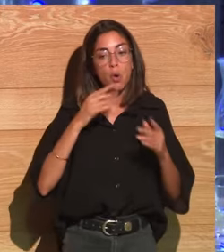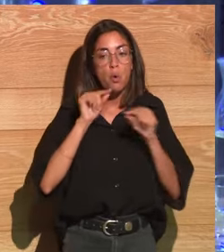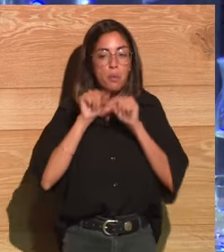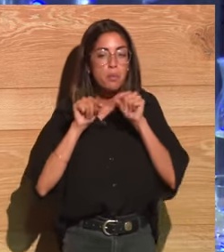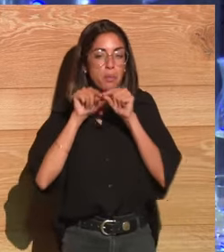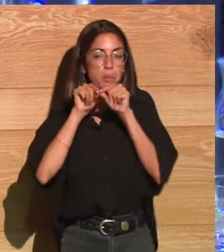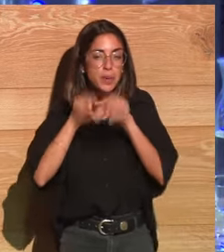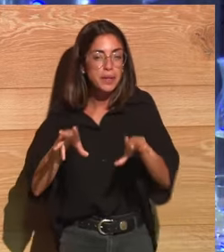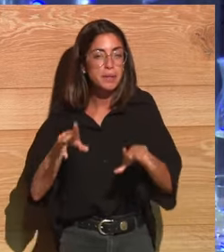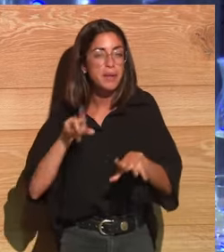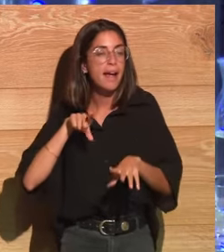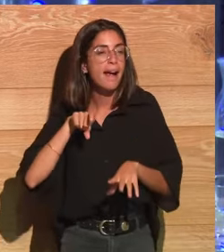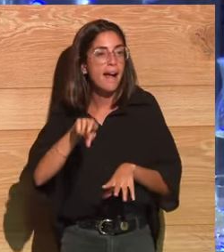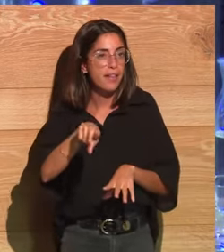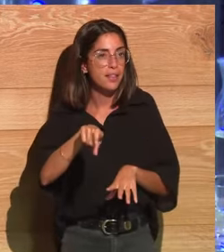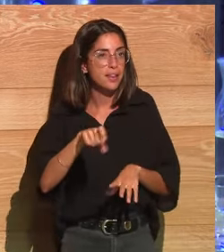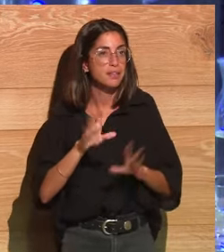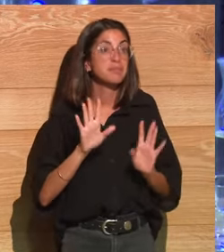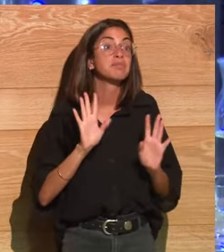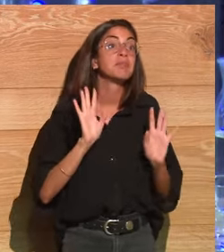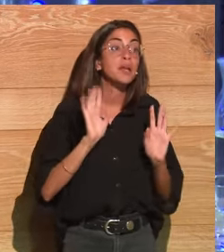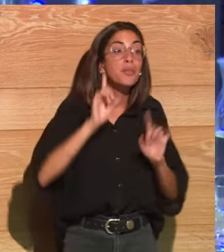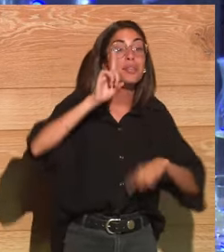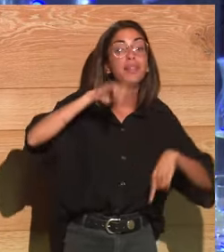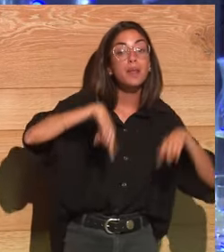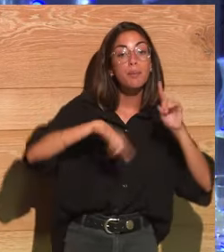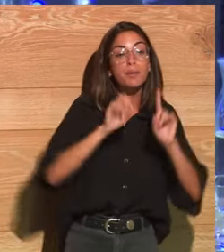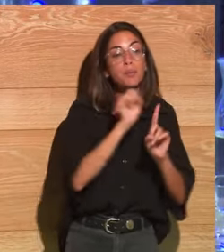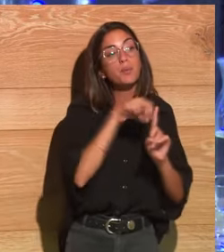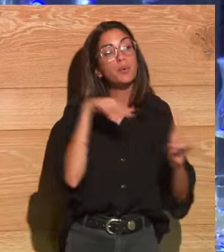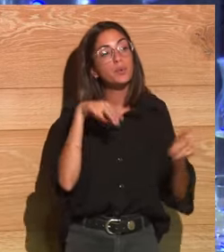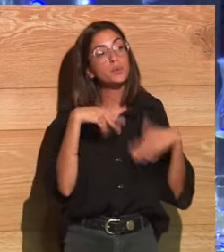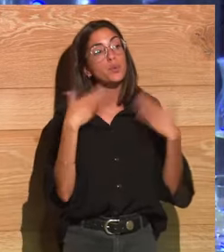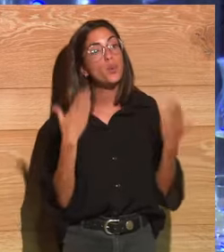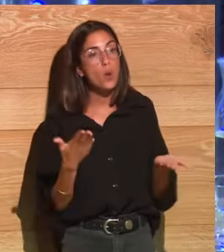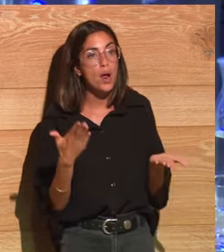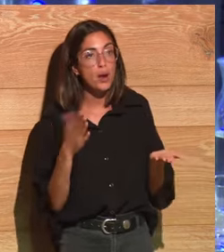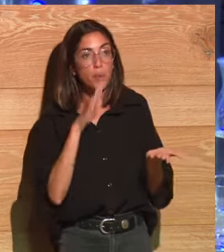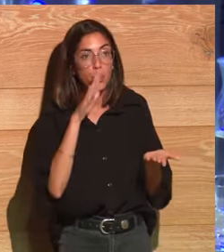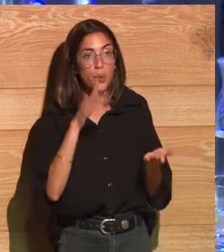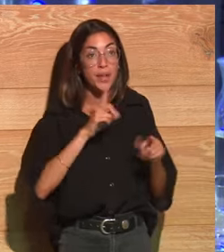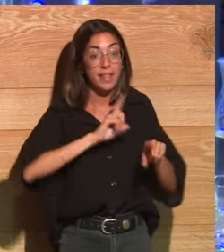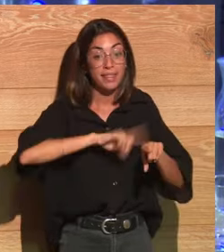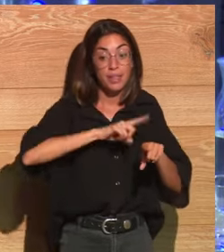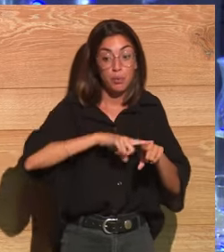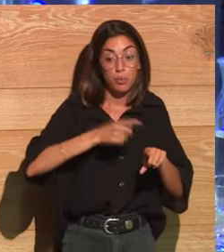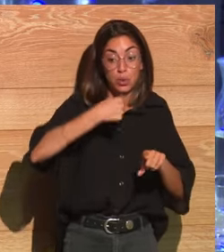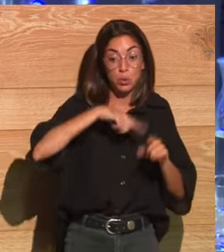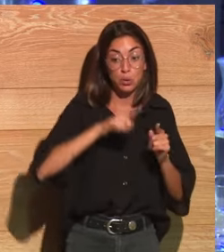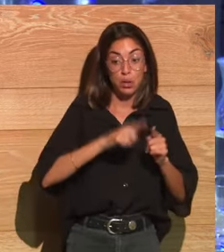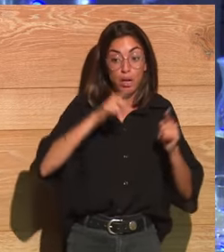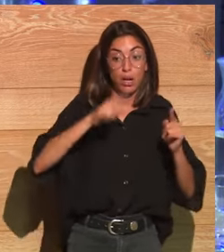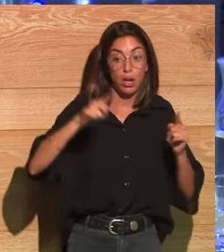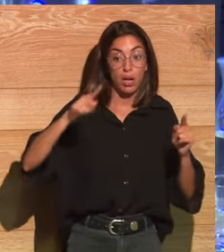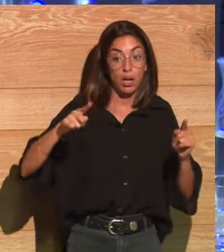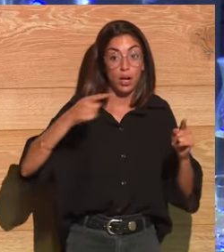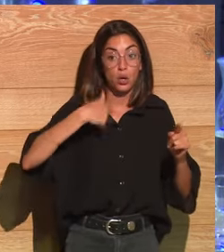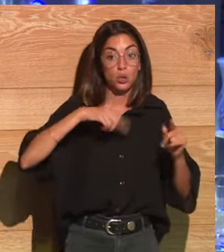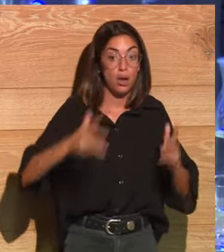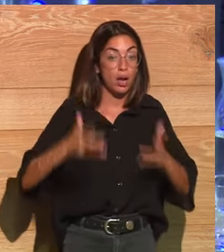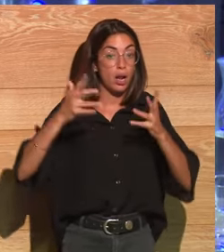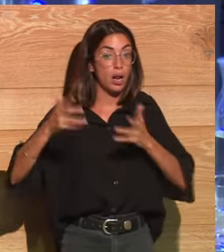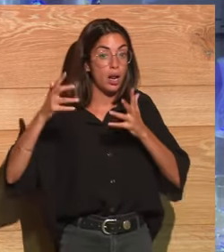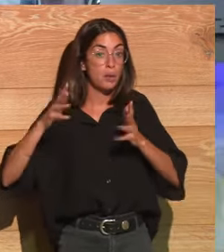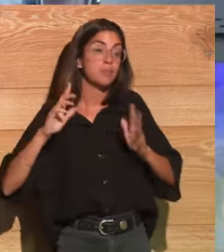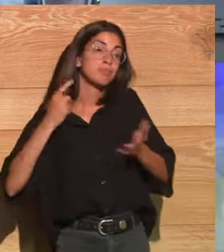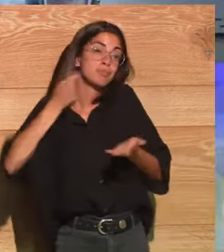Bueno, mire usted, depende de cómo lo miremos, ¿no? Porque todos esos años extra que ganamos de salud tienen un precio.